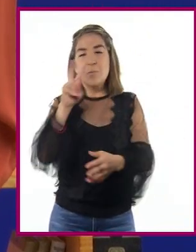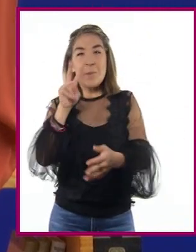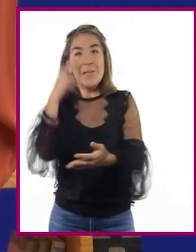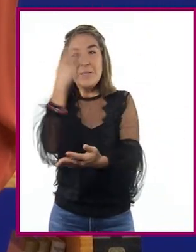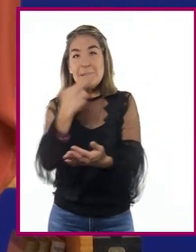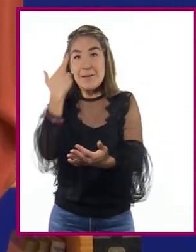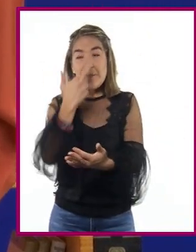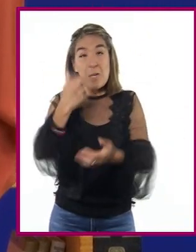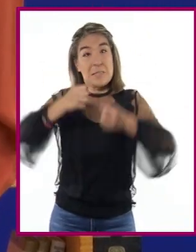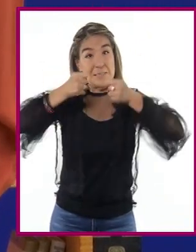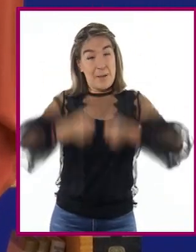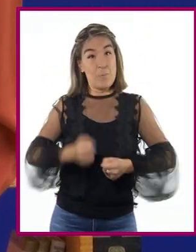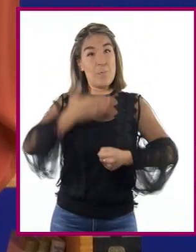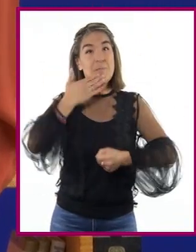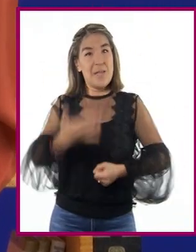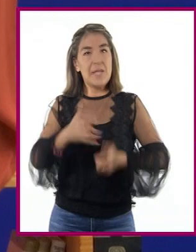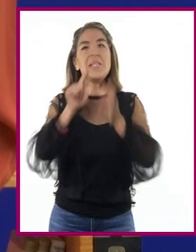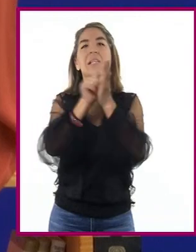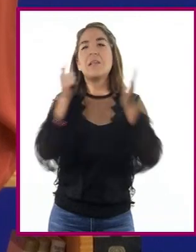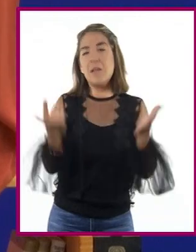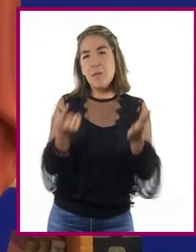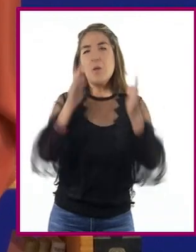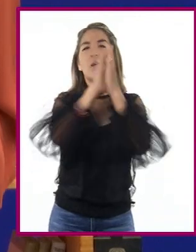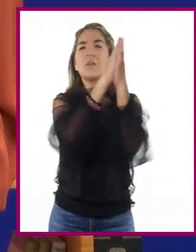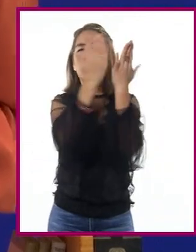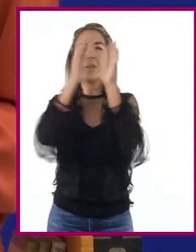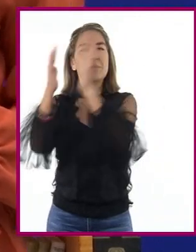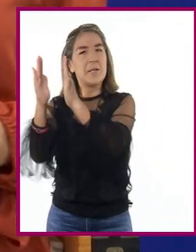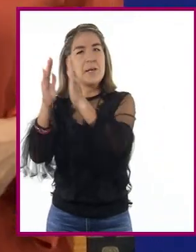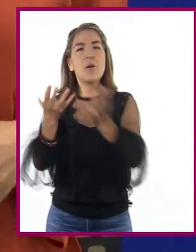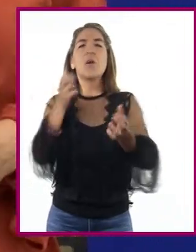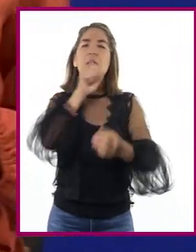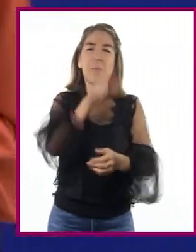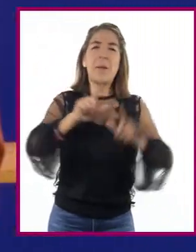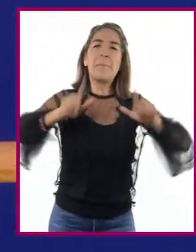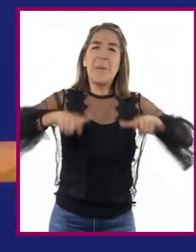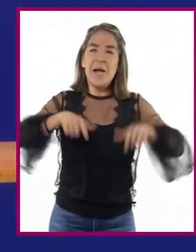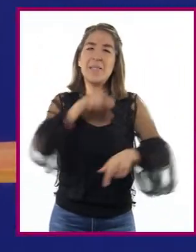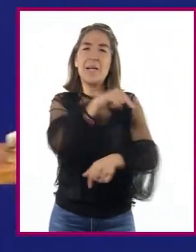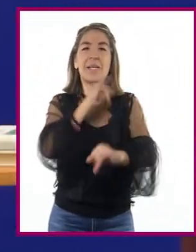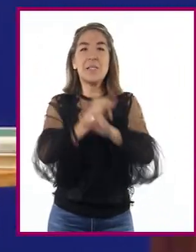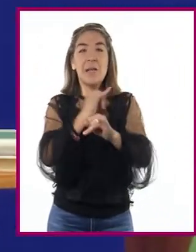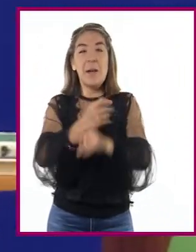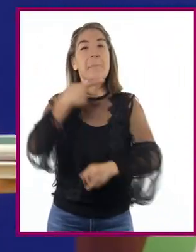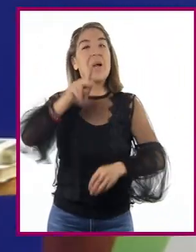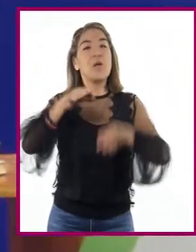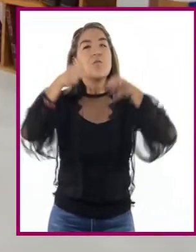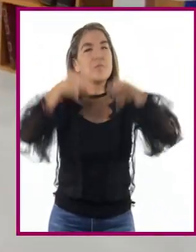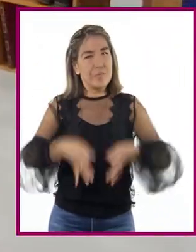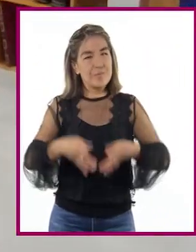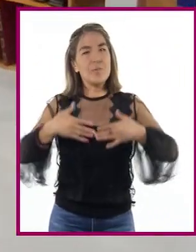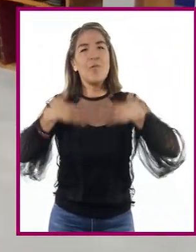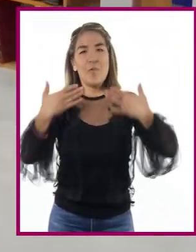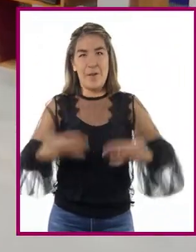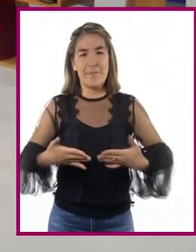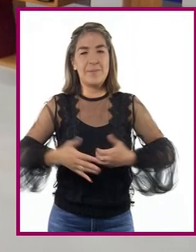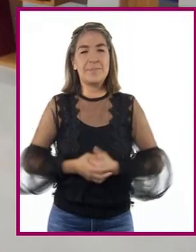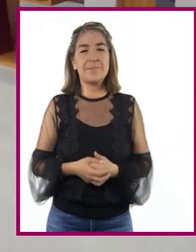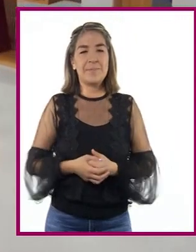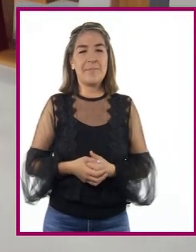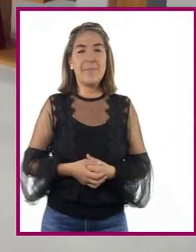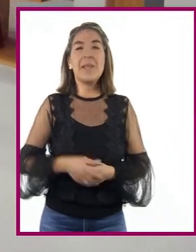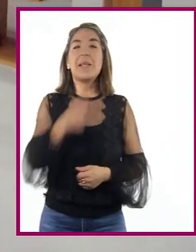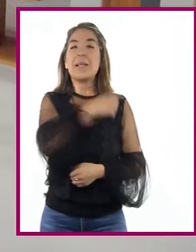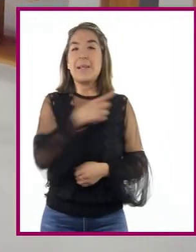son fidedignas, como libros, enciclopedias o páginas de internet certificadas. Hay